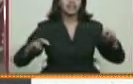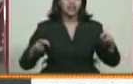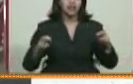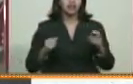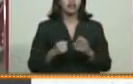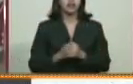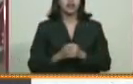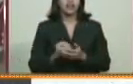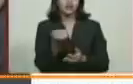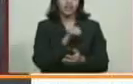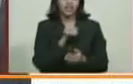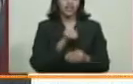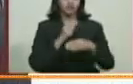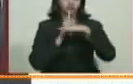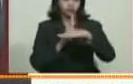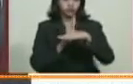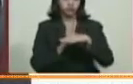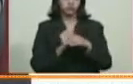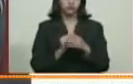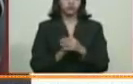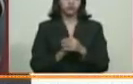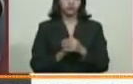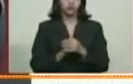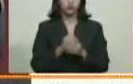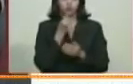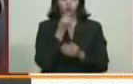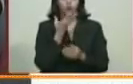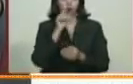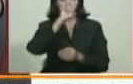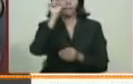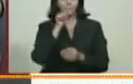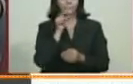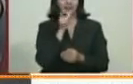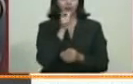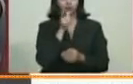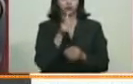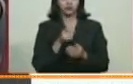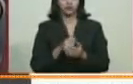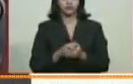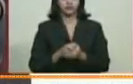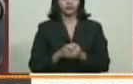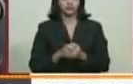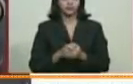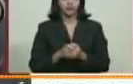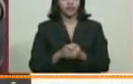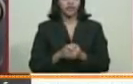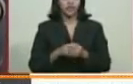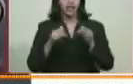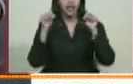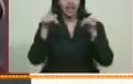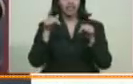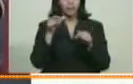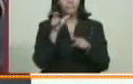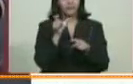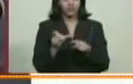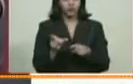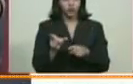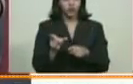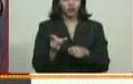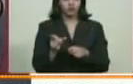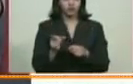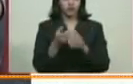de frustración? Mira, qué bueno me has hecho esa pregunta, ¿no? Uno de los sujetos que ha hecho esto es un prófugo de la